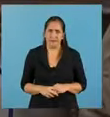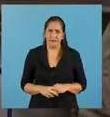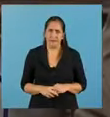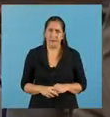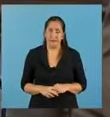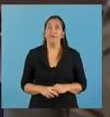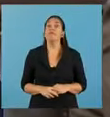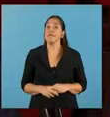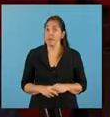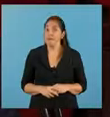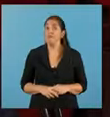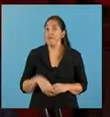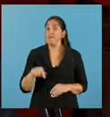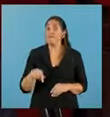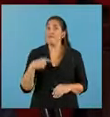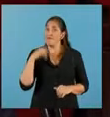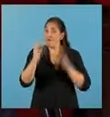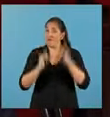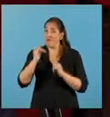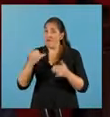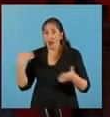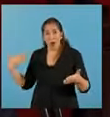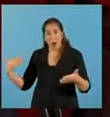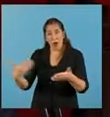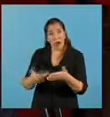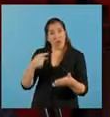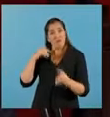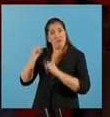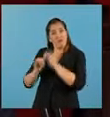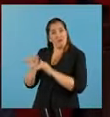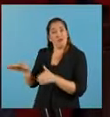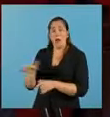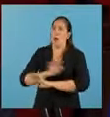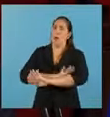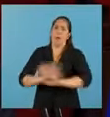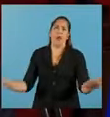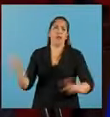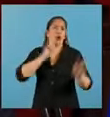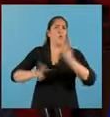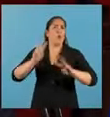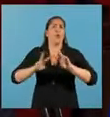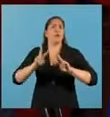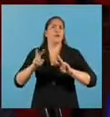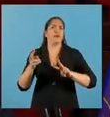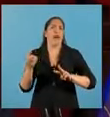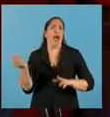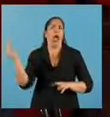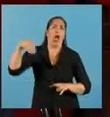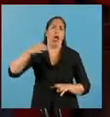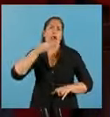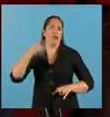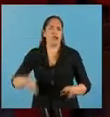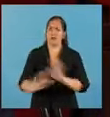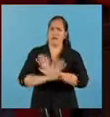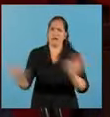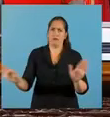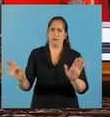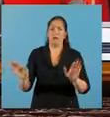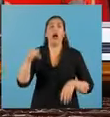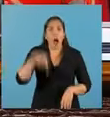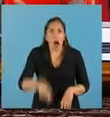Esa descripción de lo que nos pasa exige un punto final al abuso. No solo es un imperativo económico, sino también es